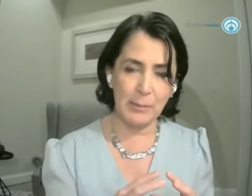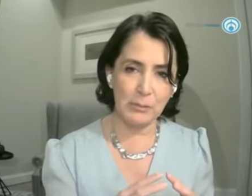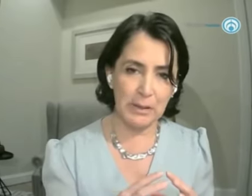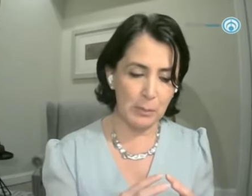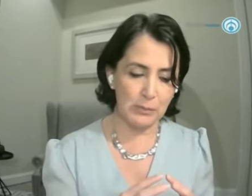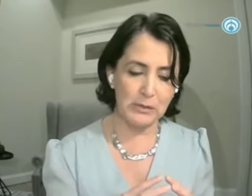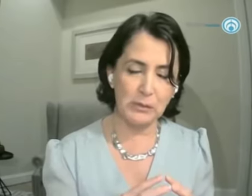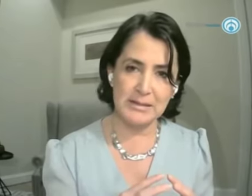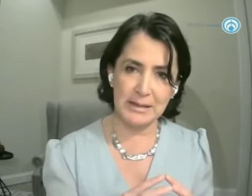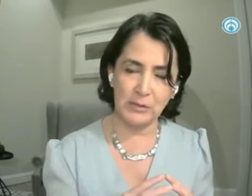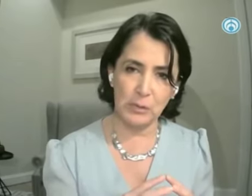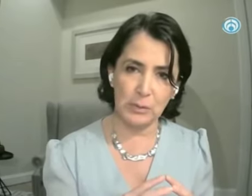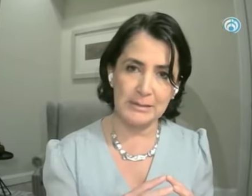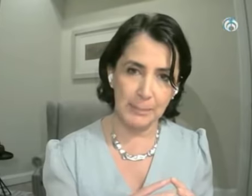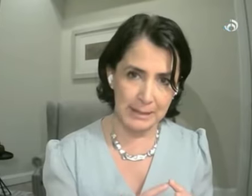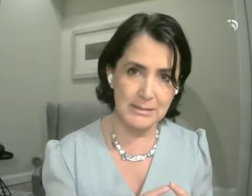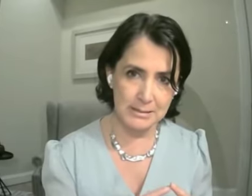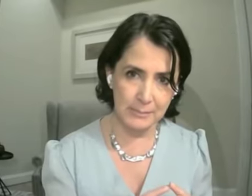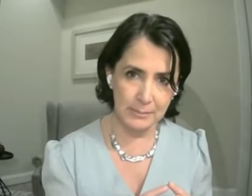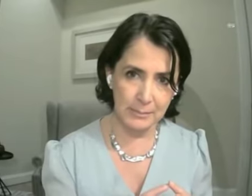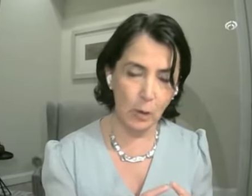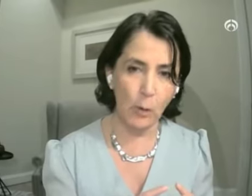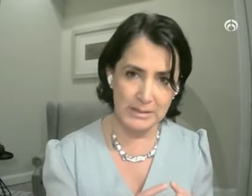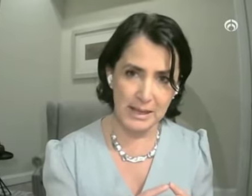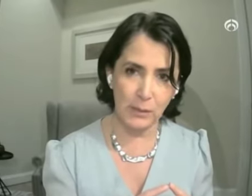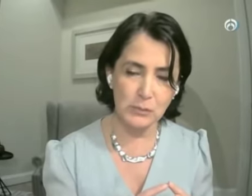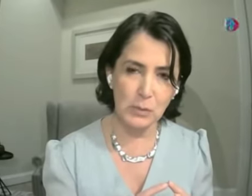Y sabemos que procesos de designación débiles